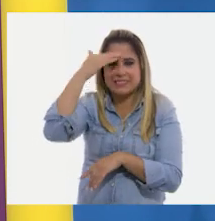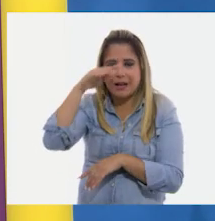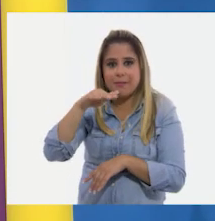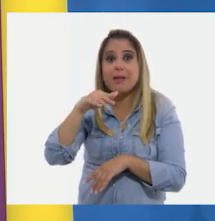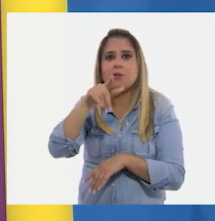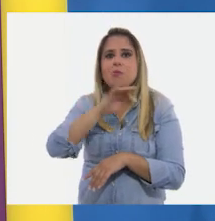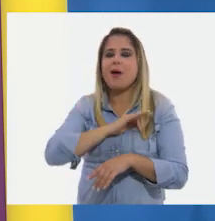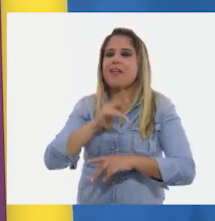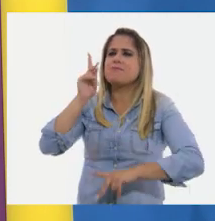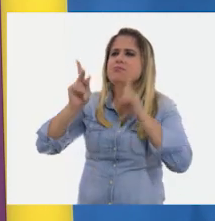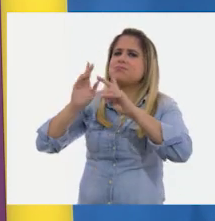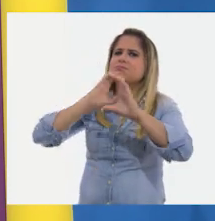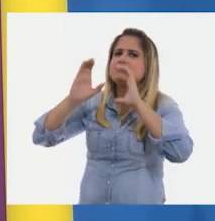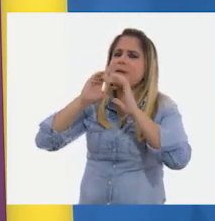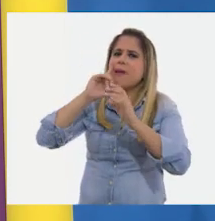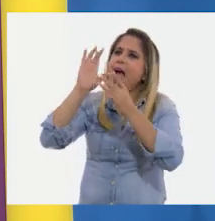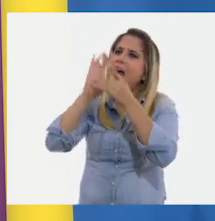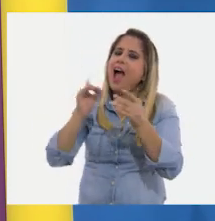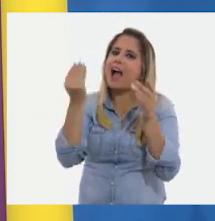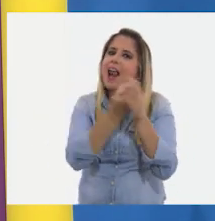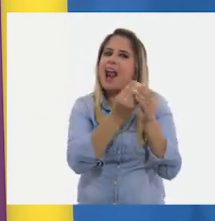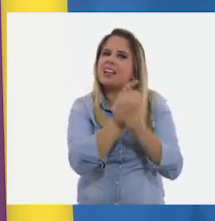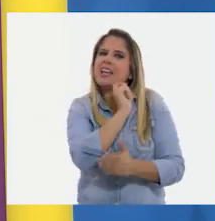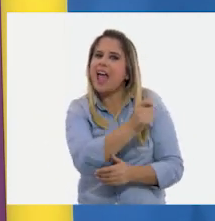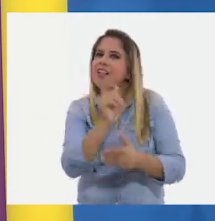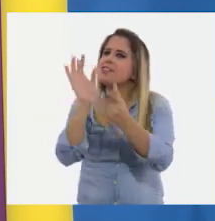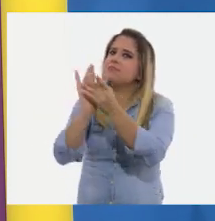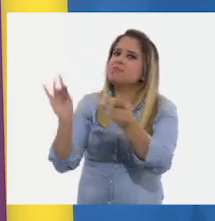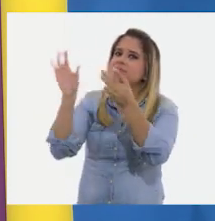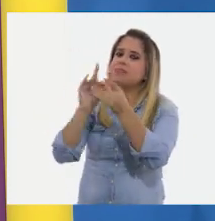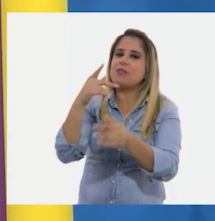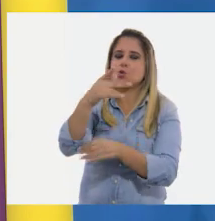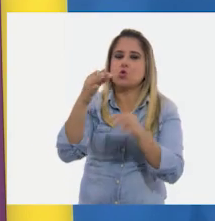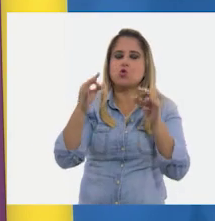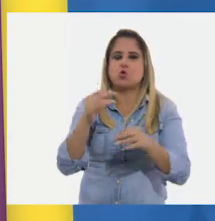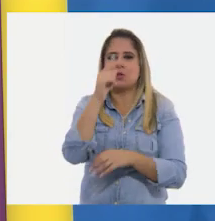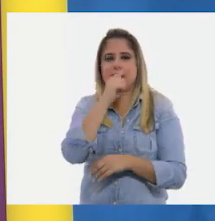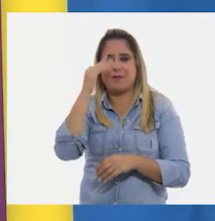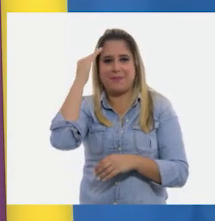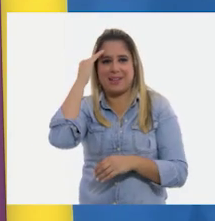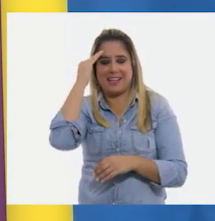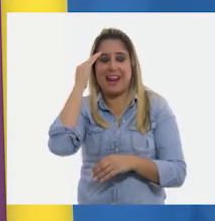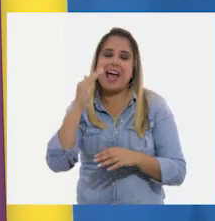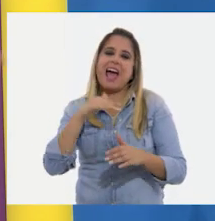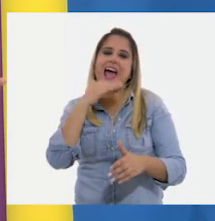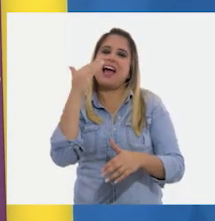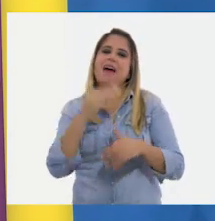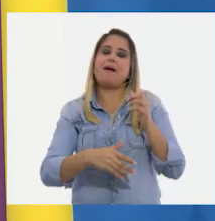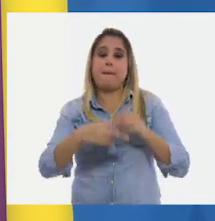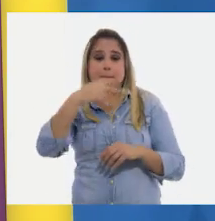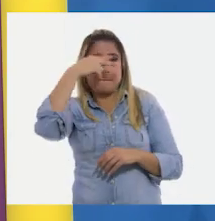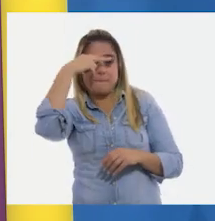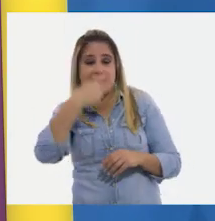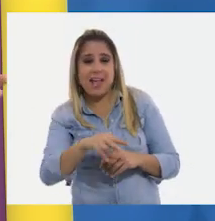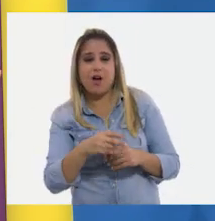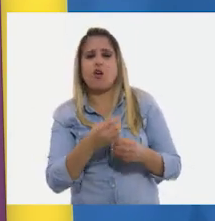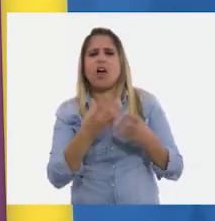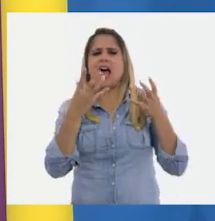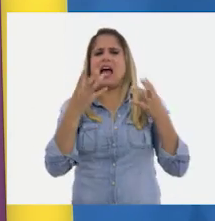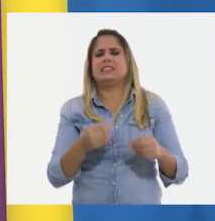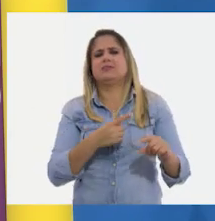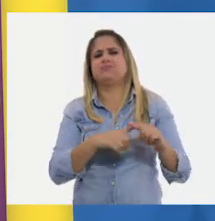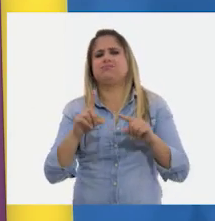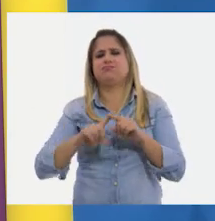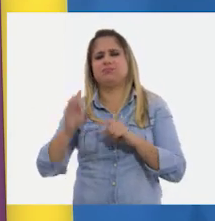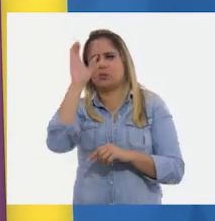momento para practicarla y platicar con tu familia en tu lengua materna. Por hoy hemos terminado con México Multicultural,